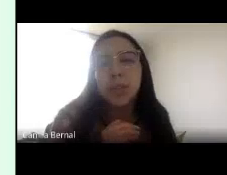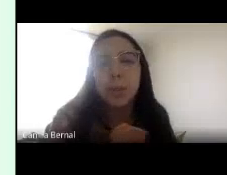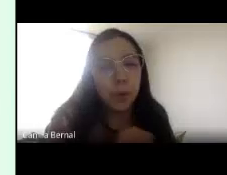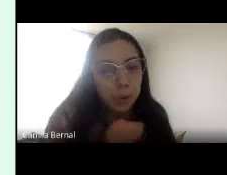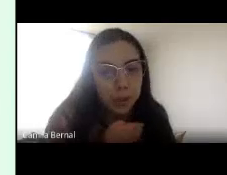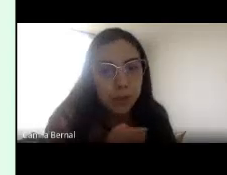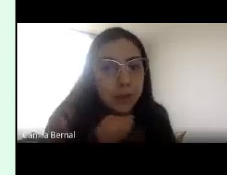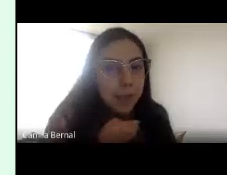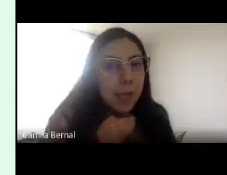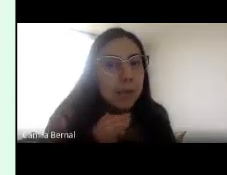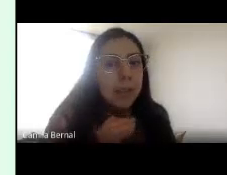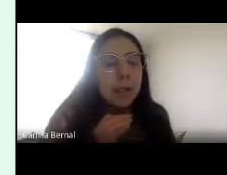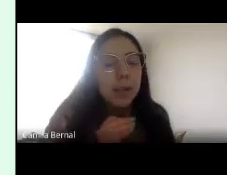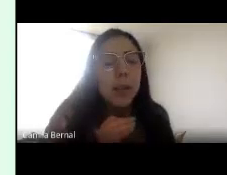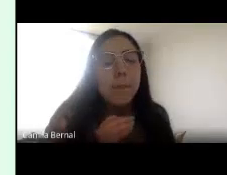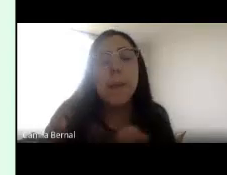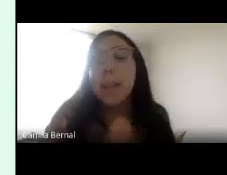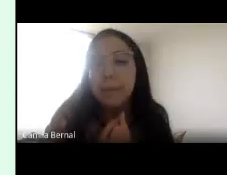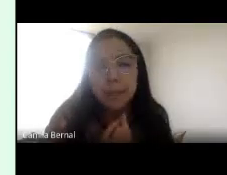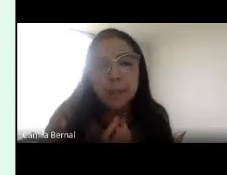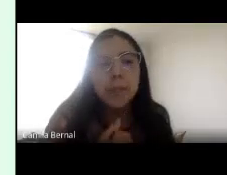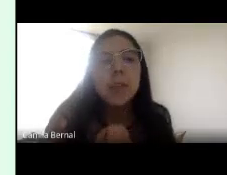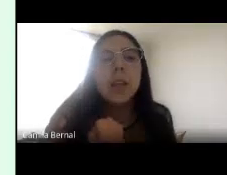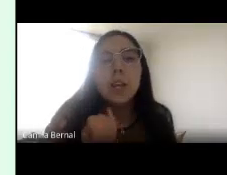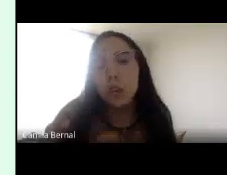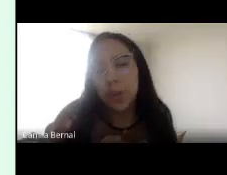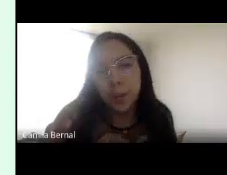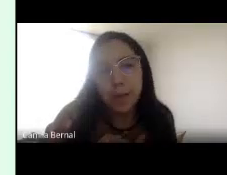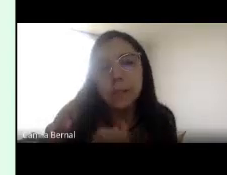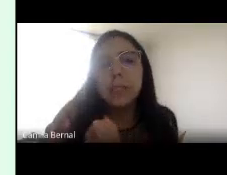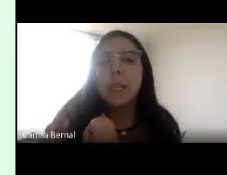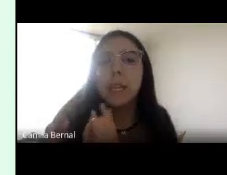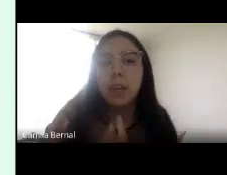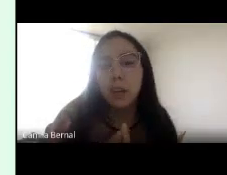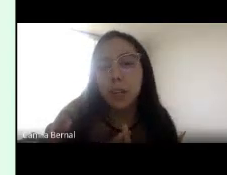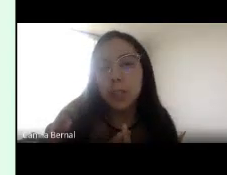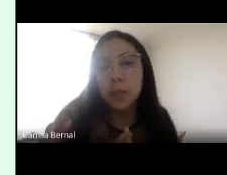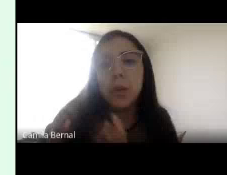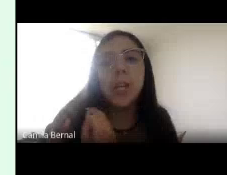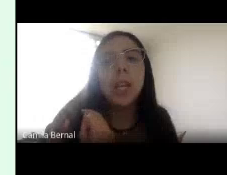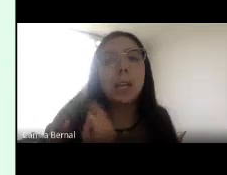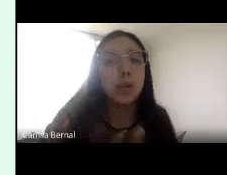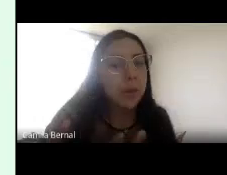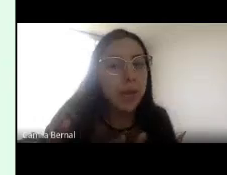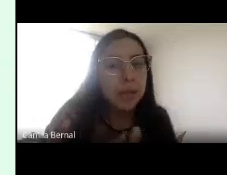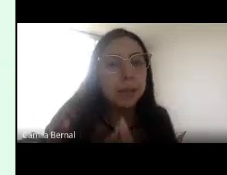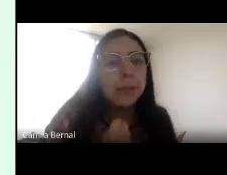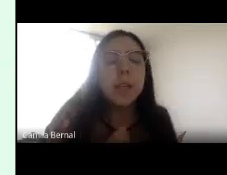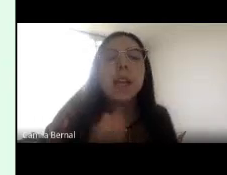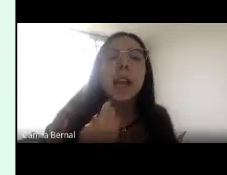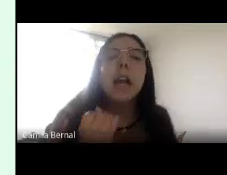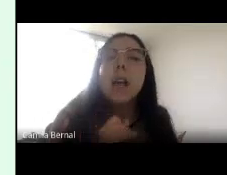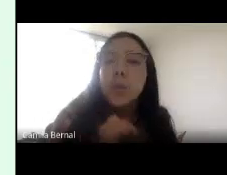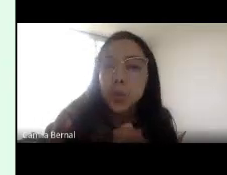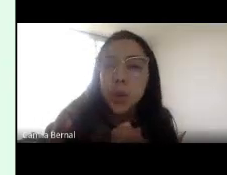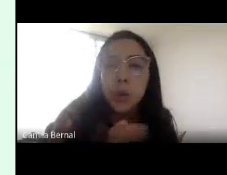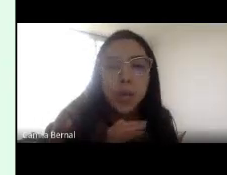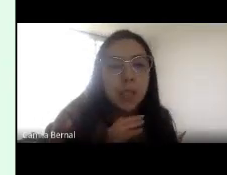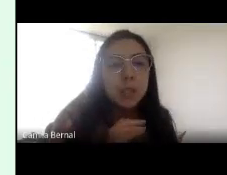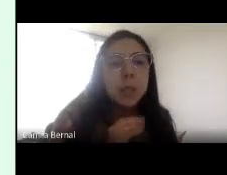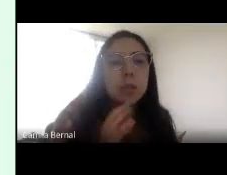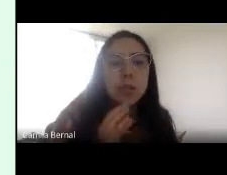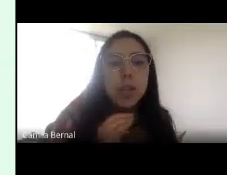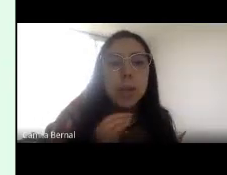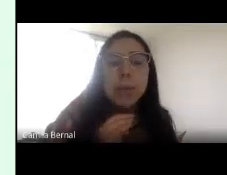parámetros importantes que deben ser medibles: el color aparente, el olor y sabor y la turbidez. Cada uno